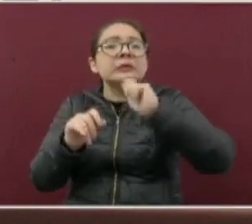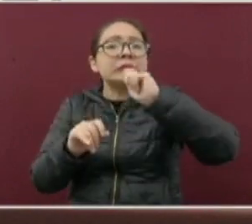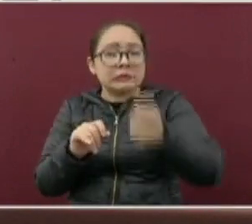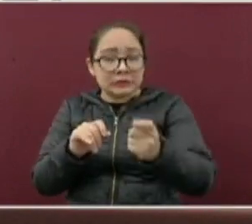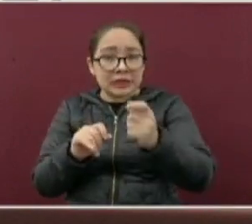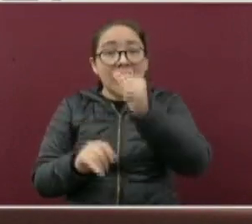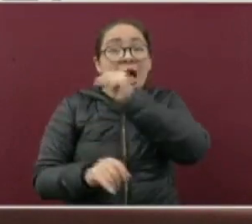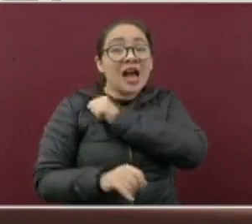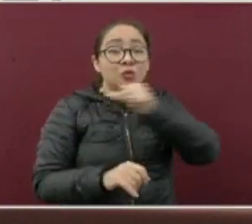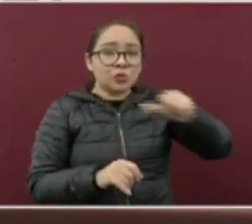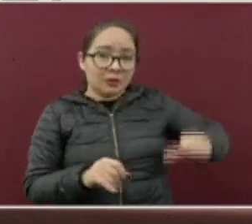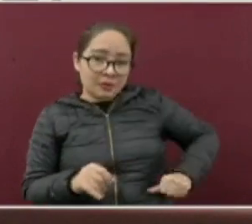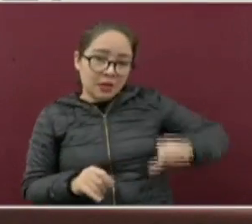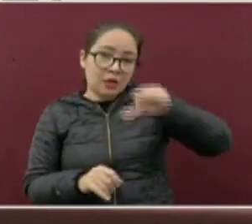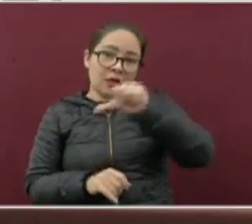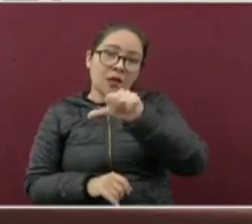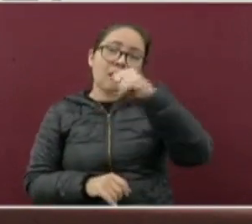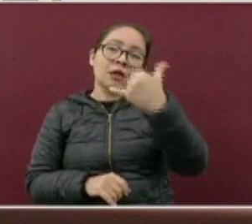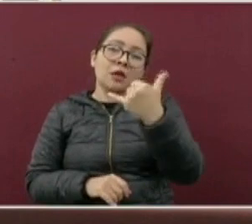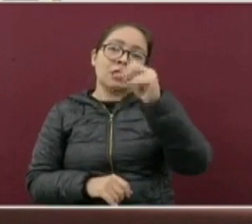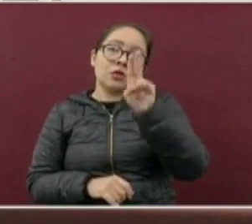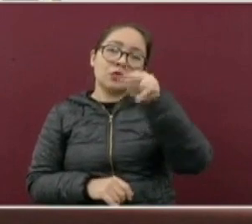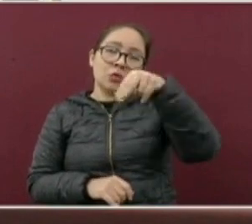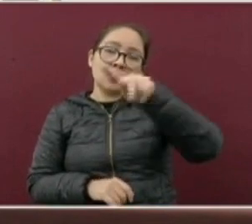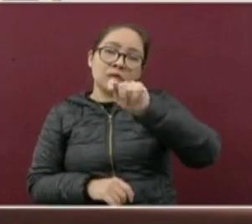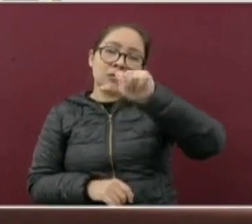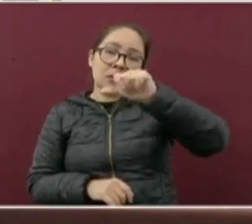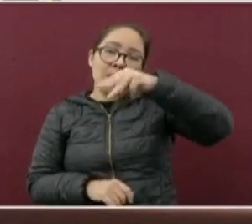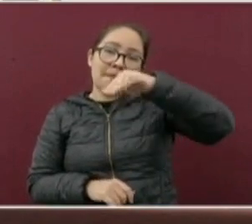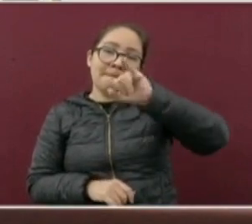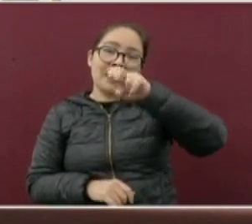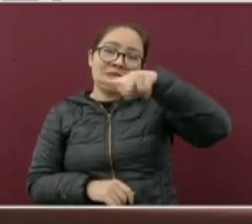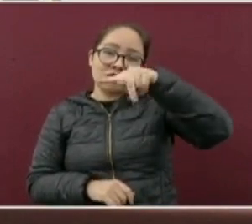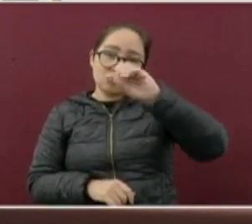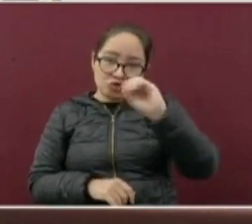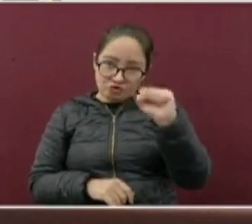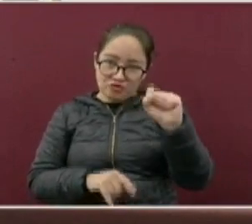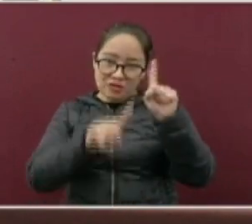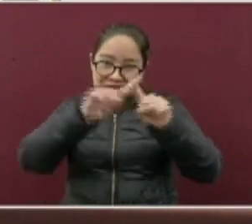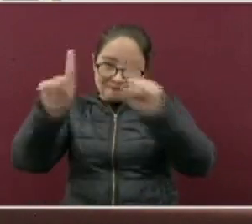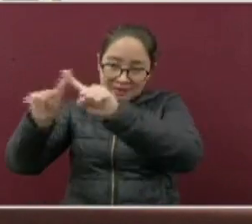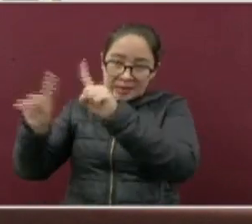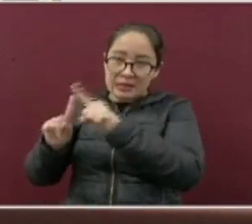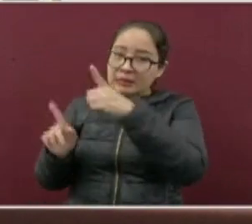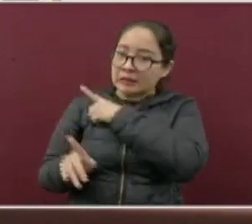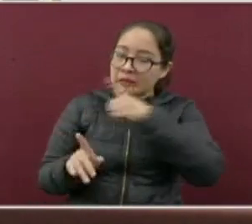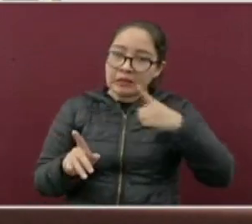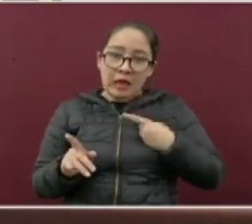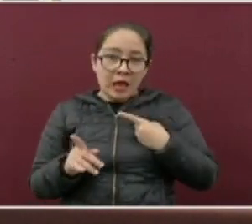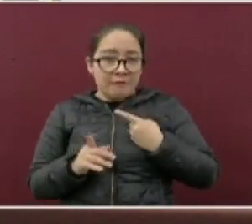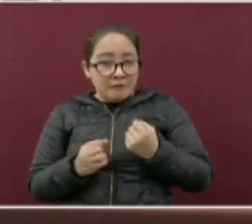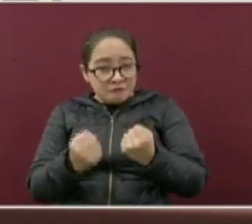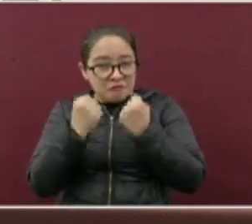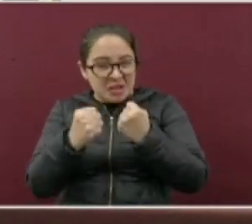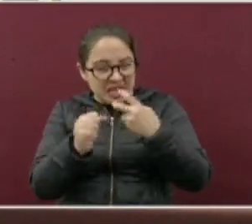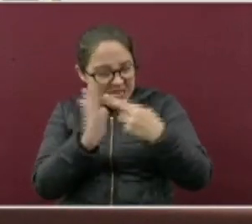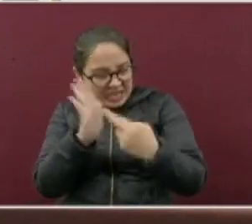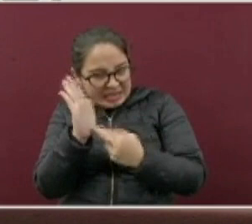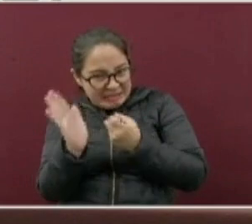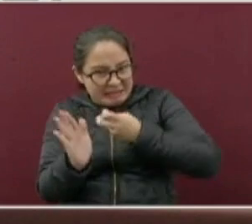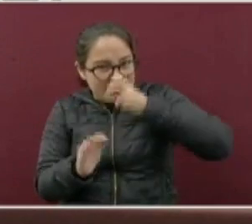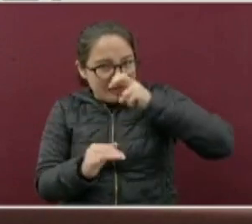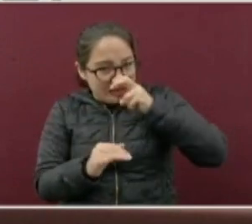deberán reforzar la instalación de filtros sanitarios en puntos específicos